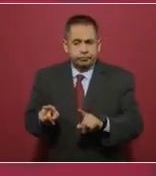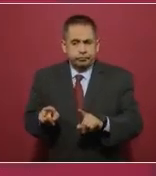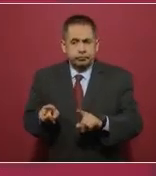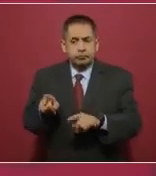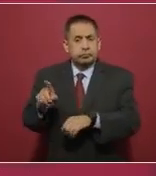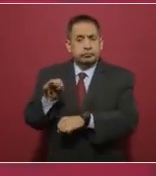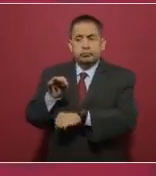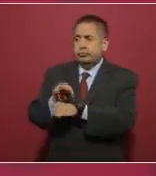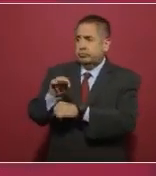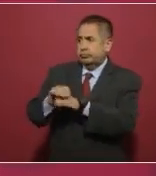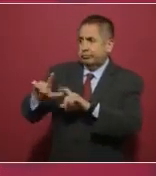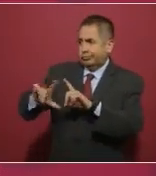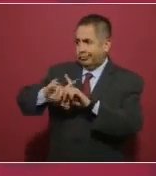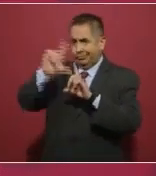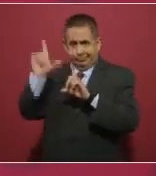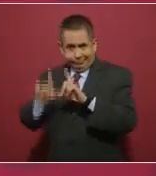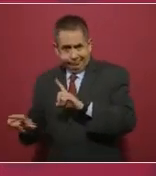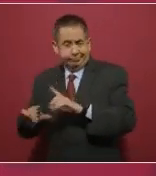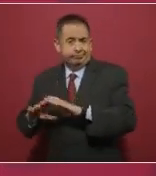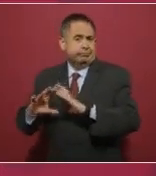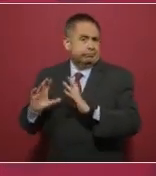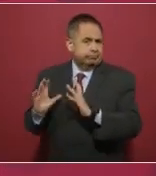la defensa nacional,